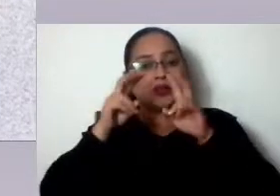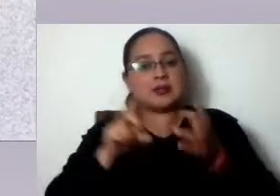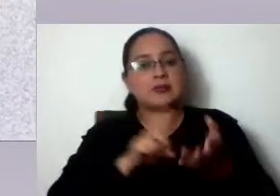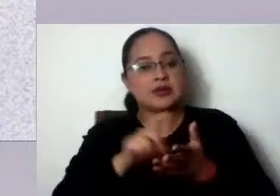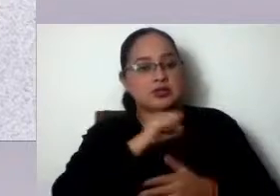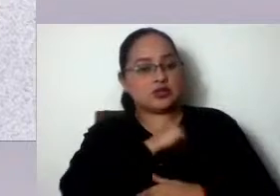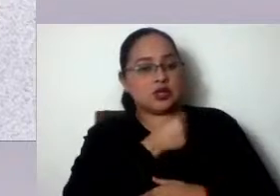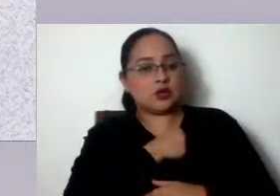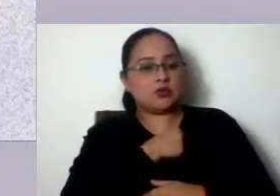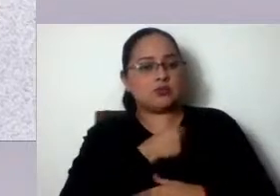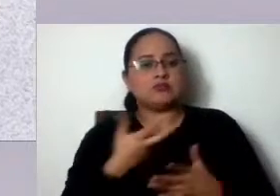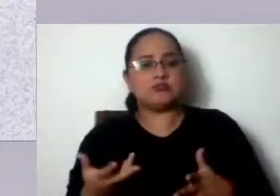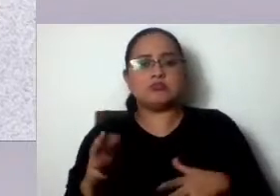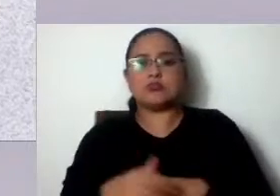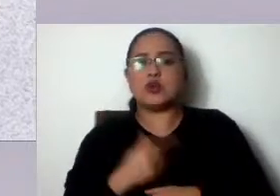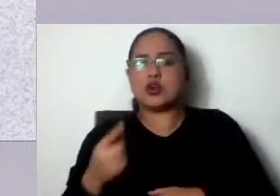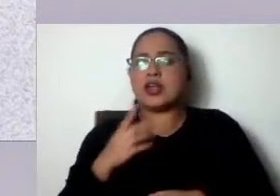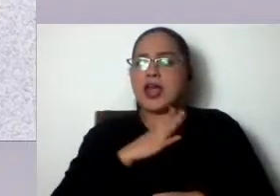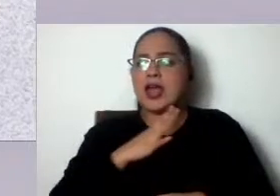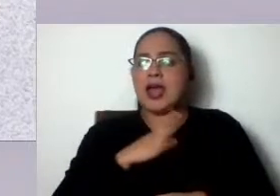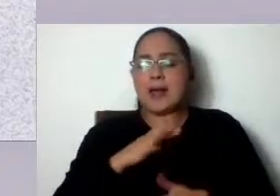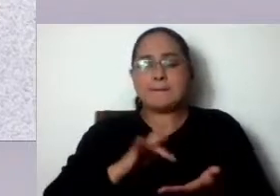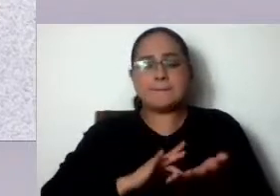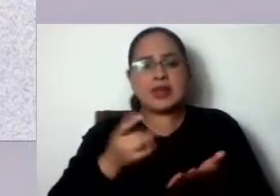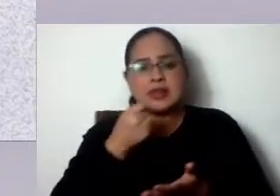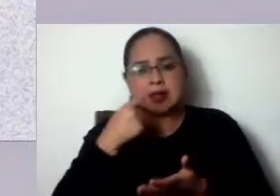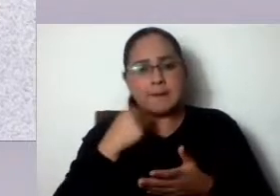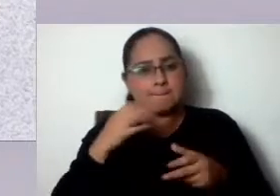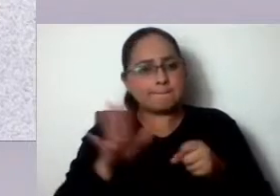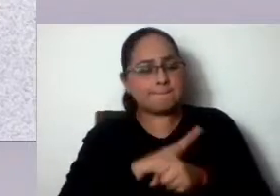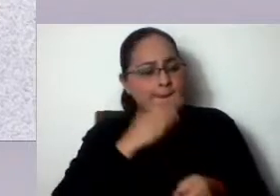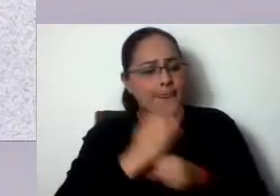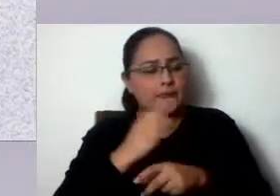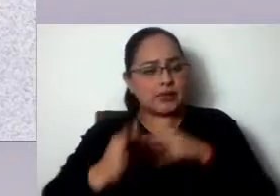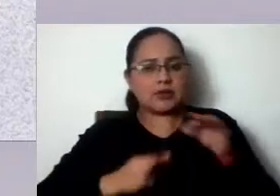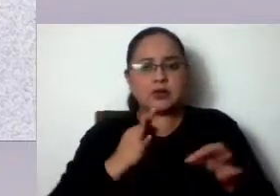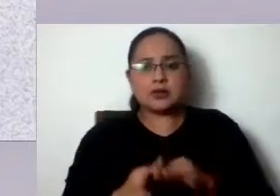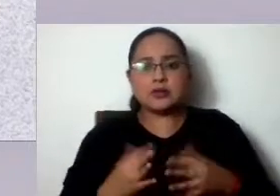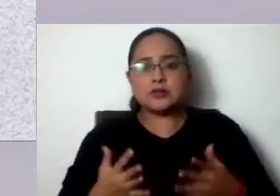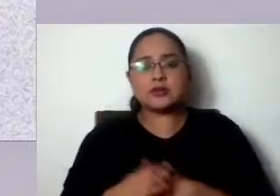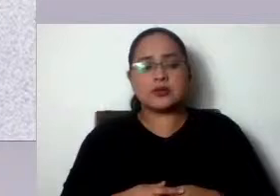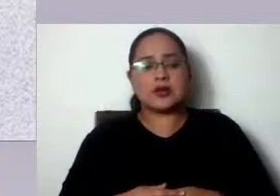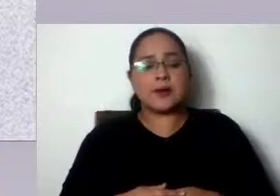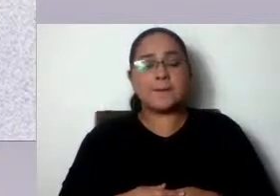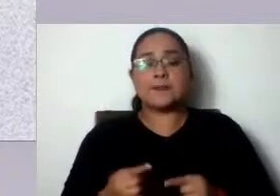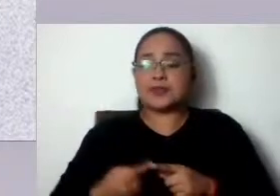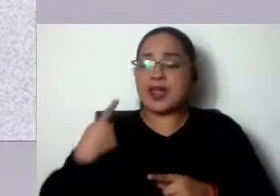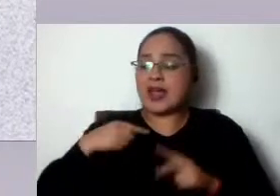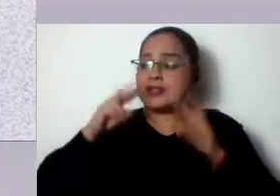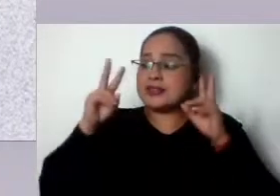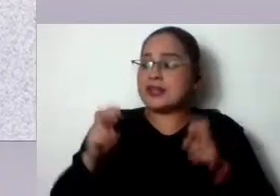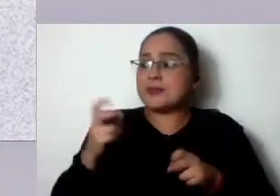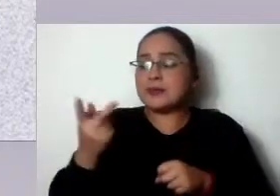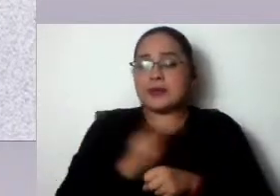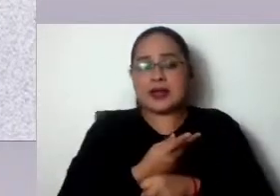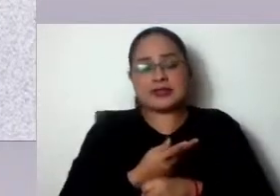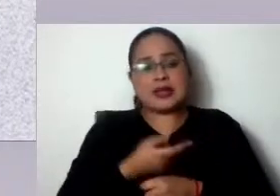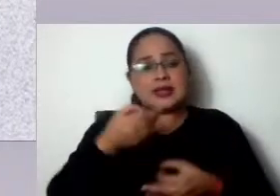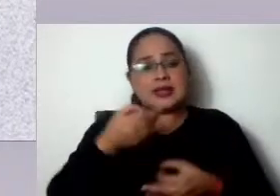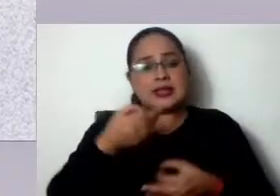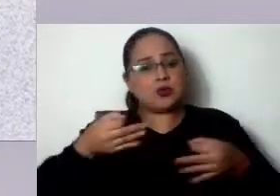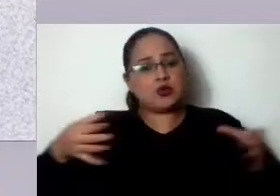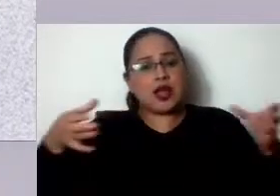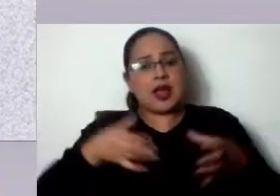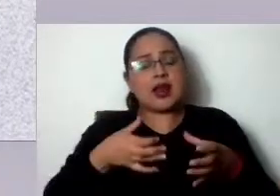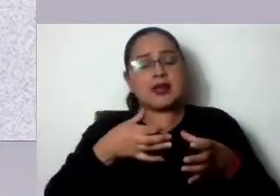por cuanto al suministro de medicamentos de los antecedentes que informan al asunto tenemos que los tribunales colegiados de circuito